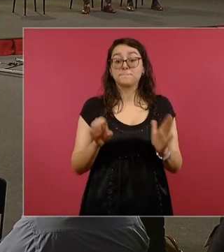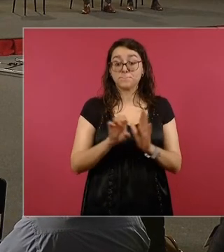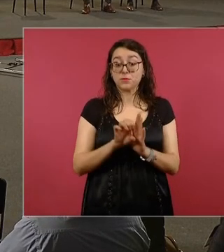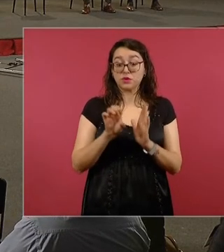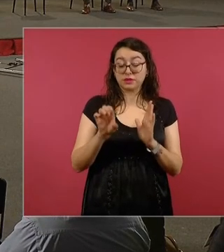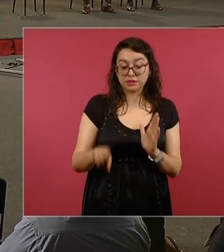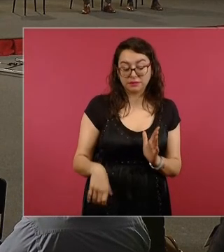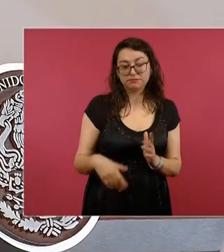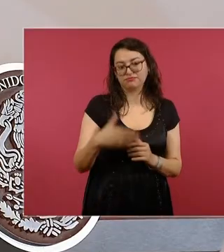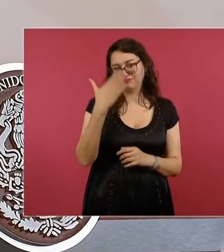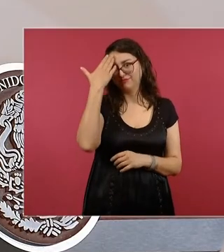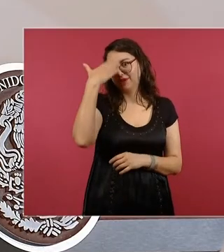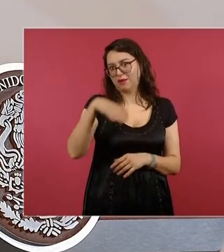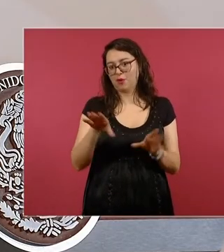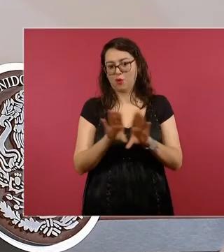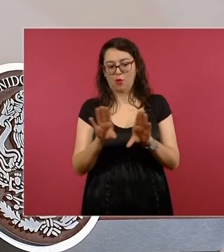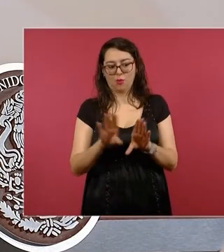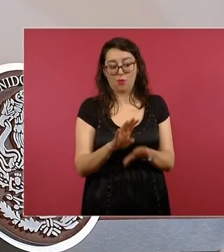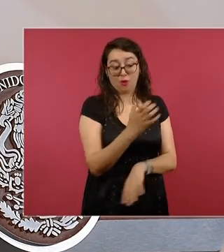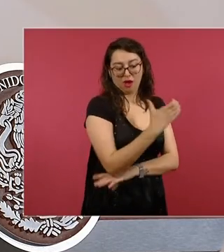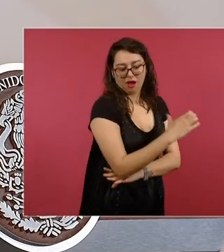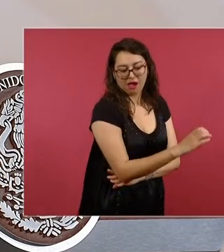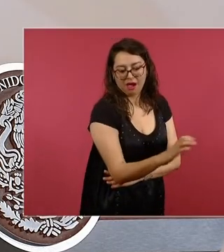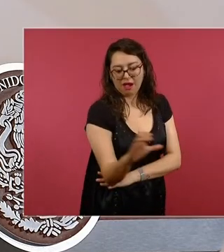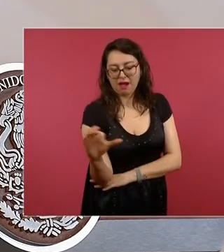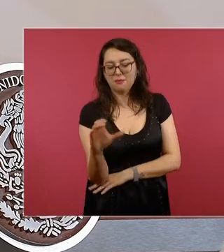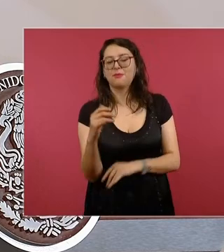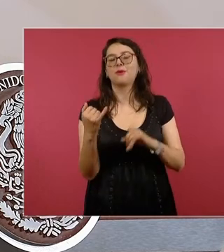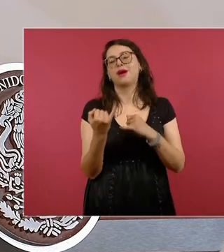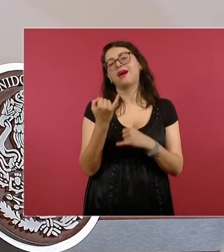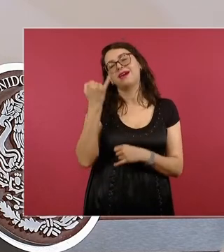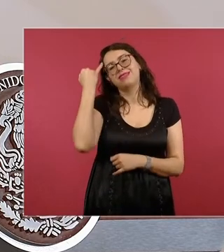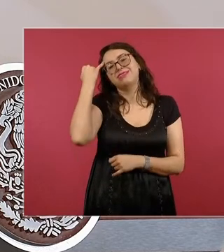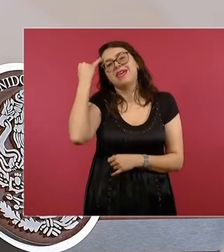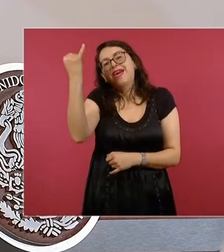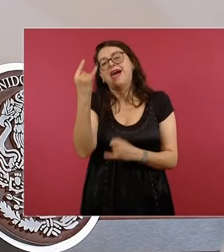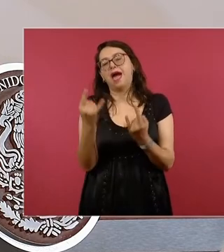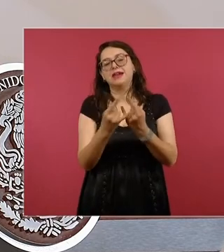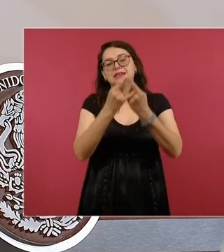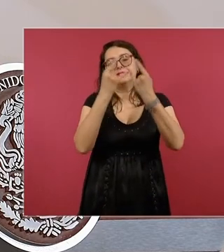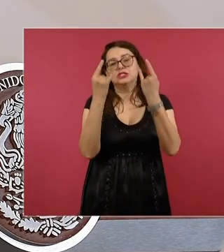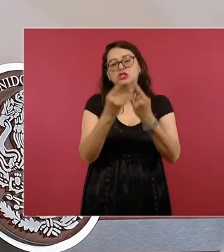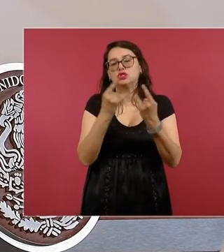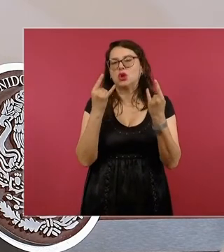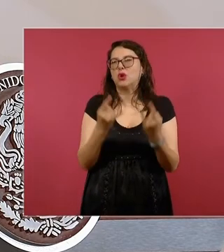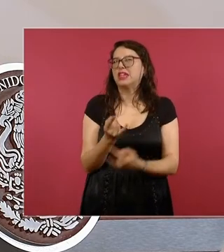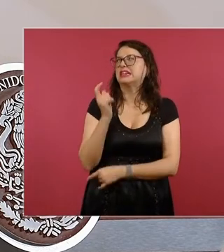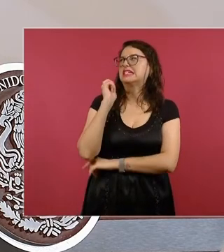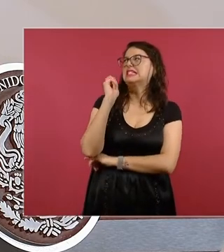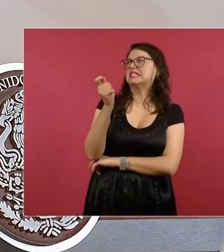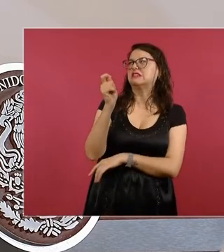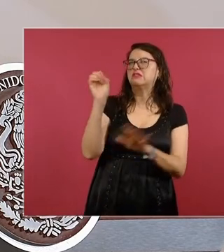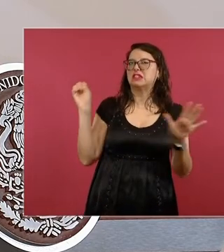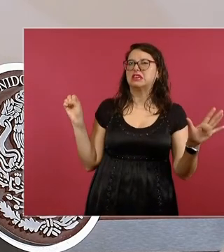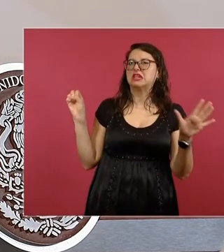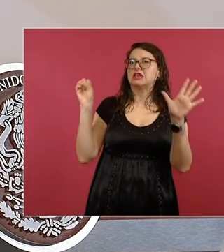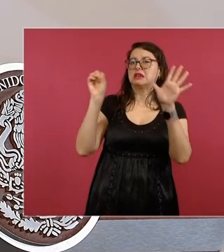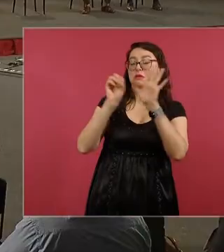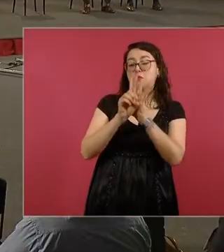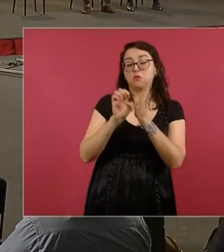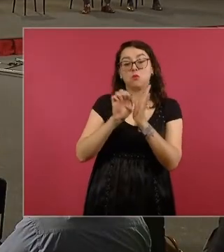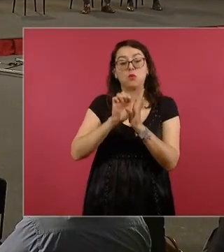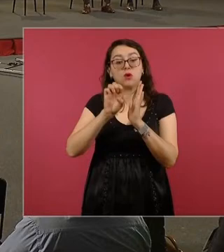agricultura. También se construyeron explicaciones mitológicas maravillosas para darle sentido a los eclipses. Los